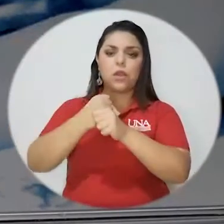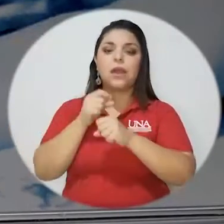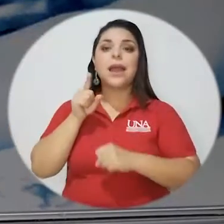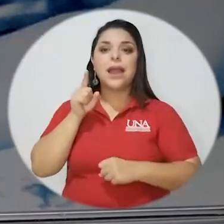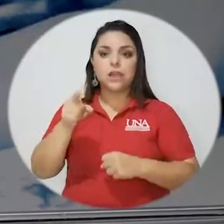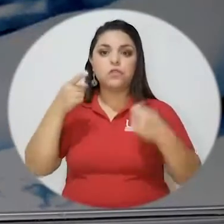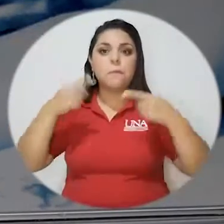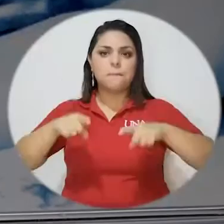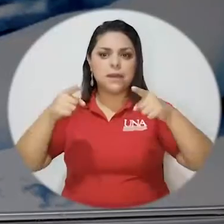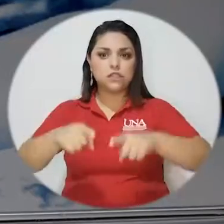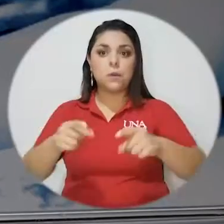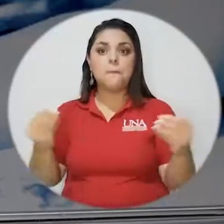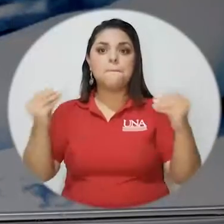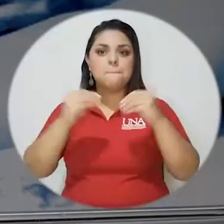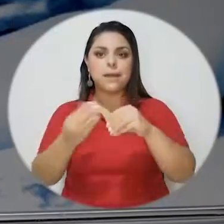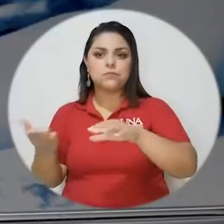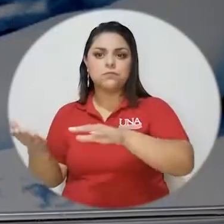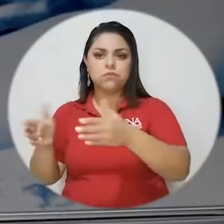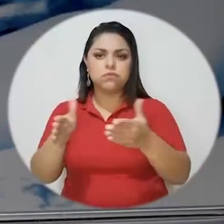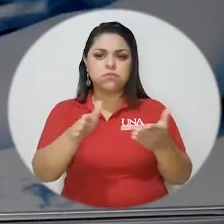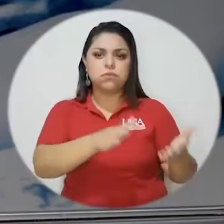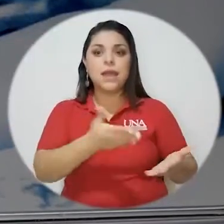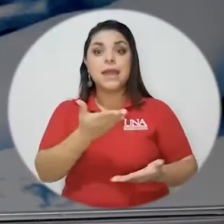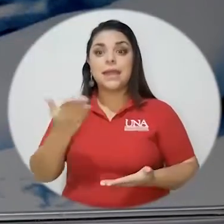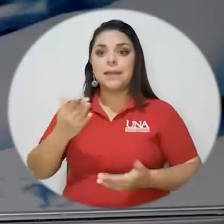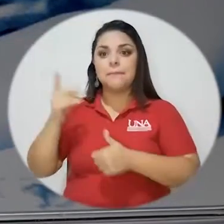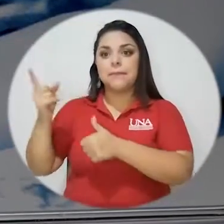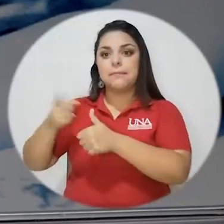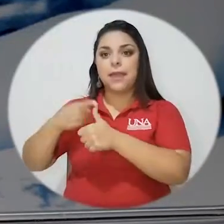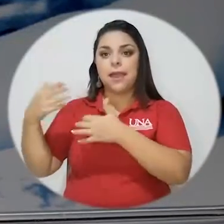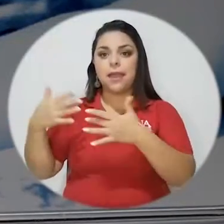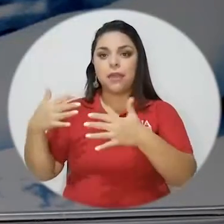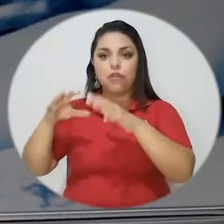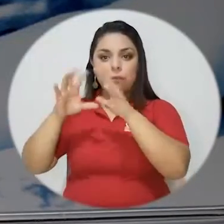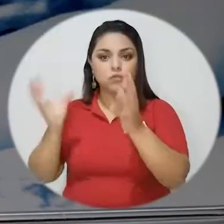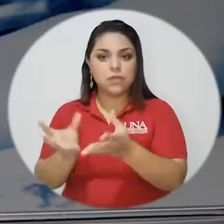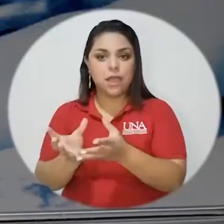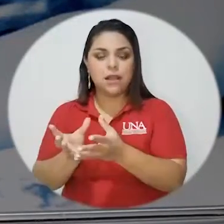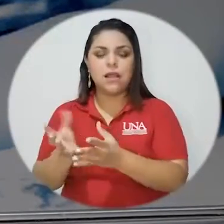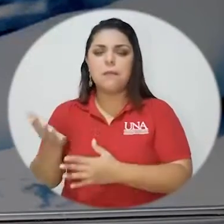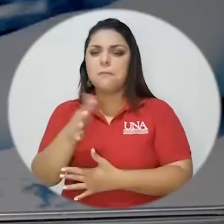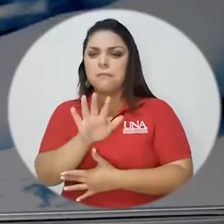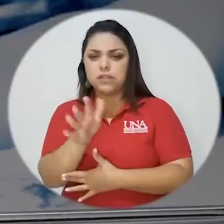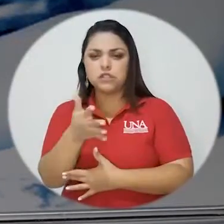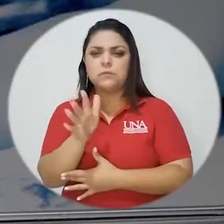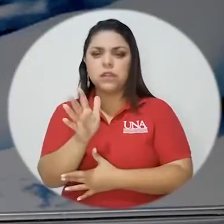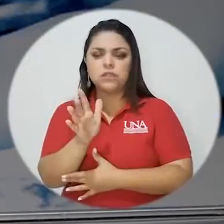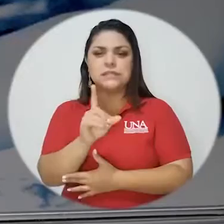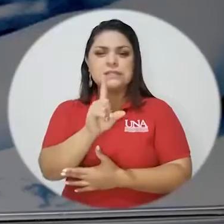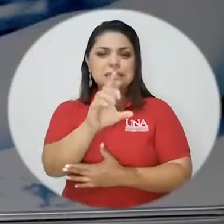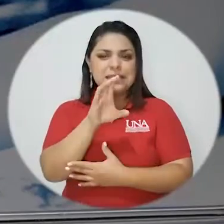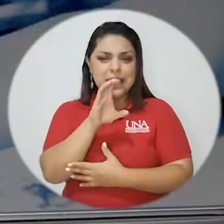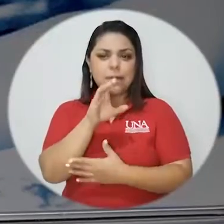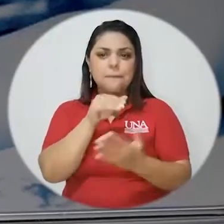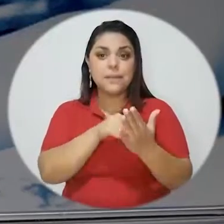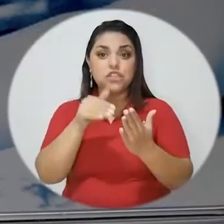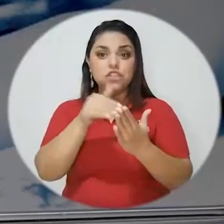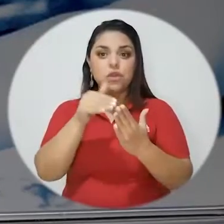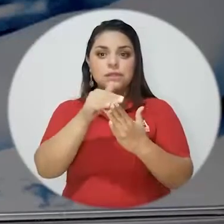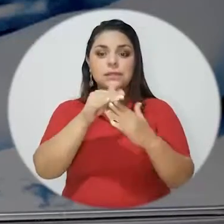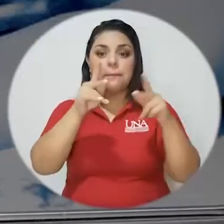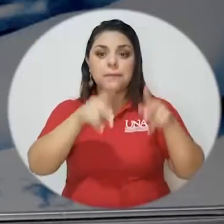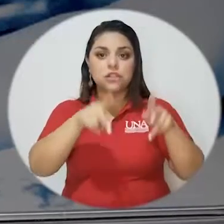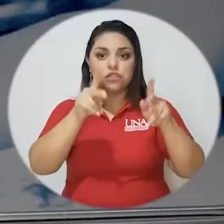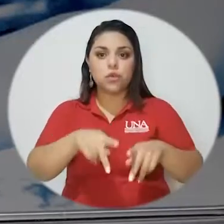posiblemente mayor mortalidad que la misma Primera Guerra Mundial. Se estima que más o menos 100 millones de personas